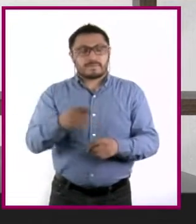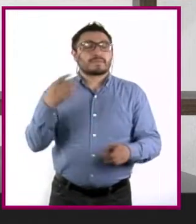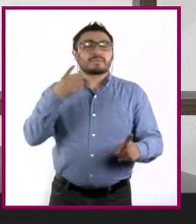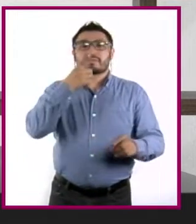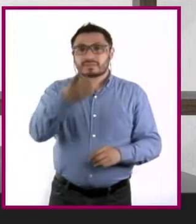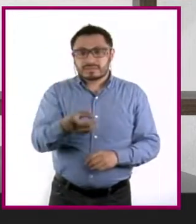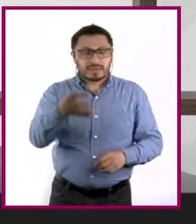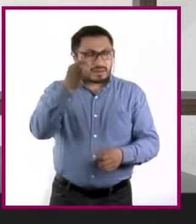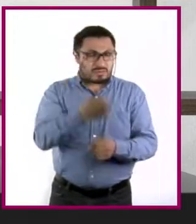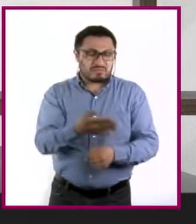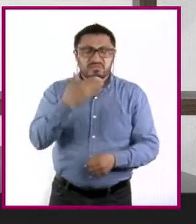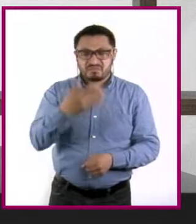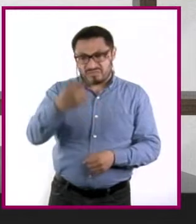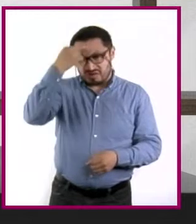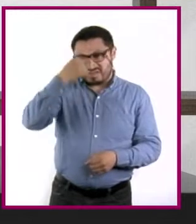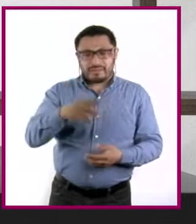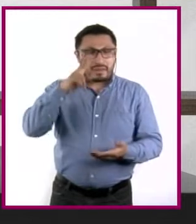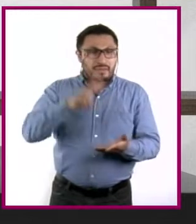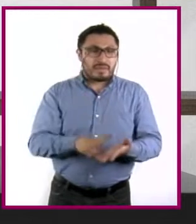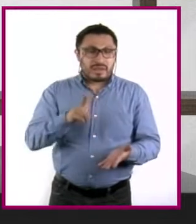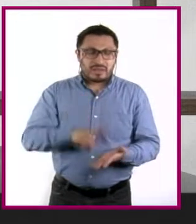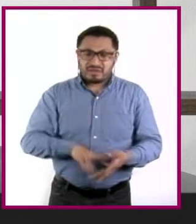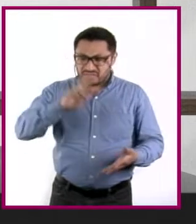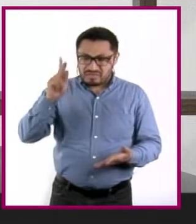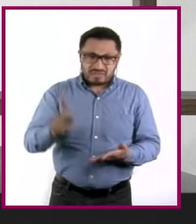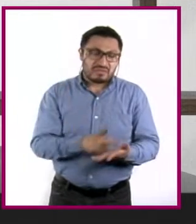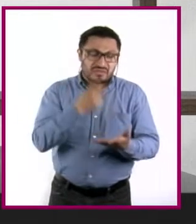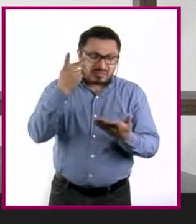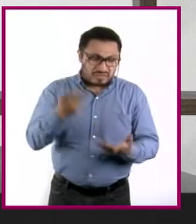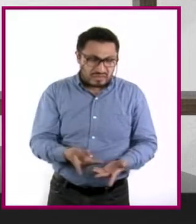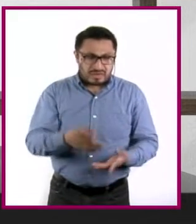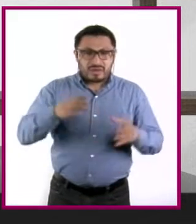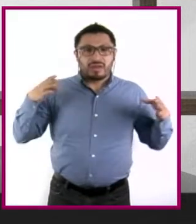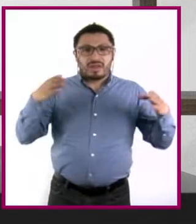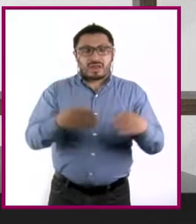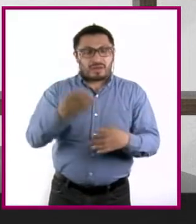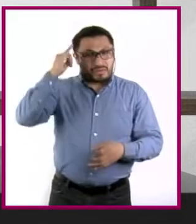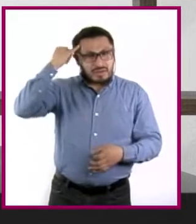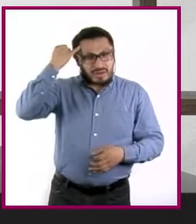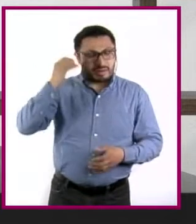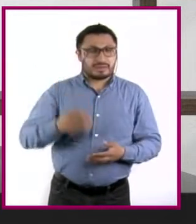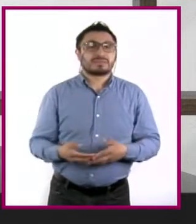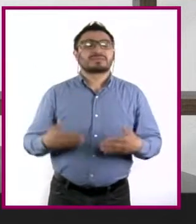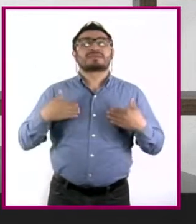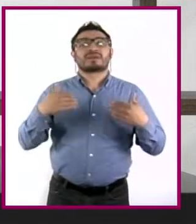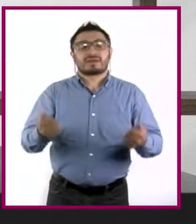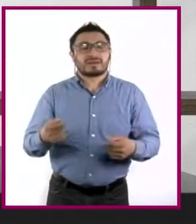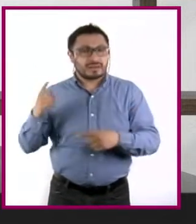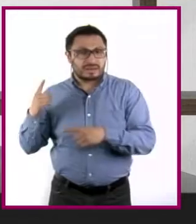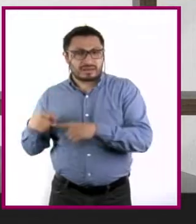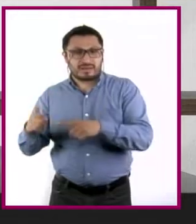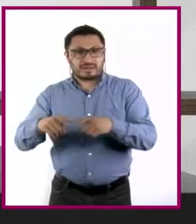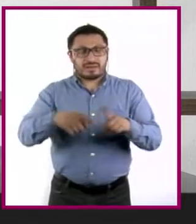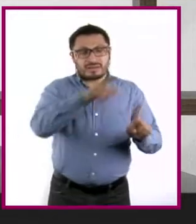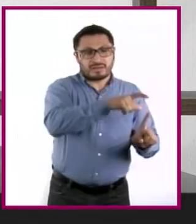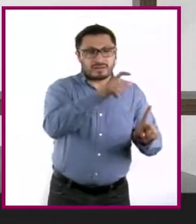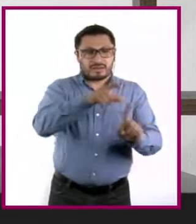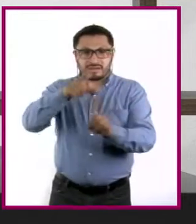porque al principio fue muy popular y participaron muchos indios, mestizos y negros y gentes de todas las clases